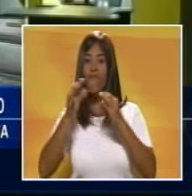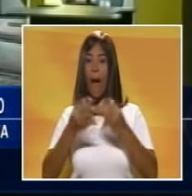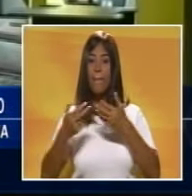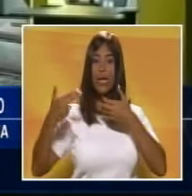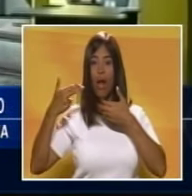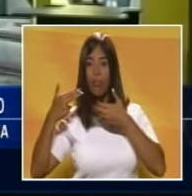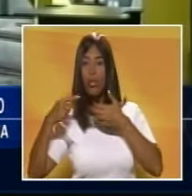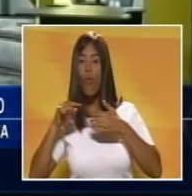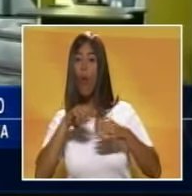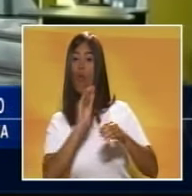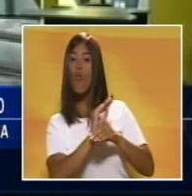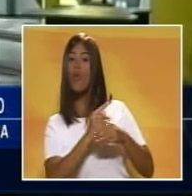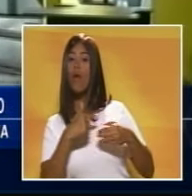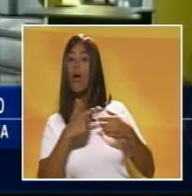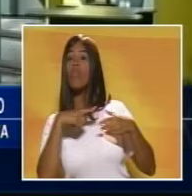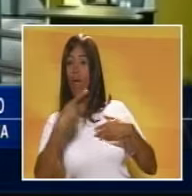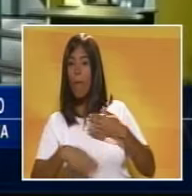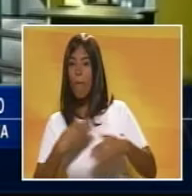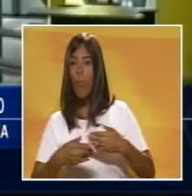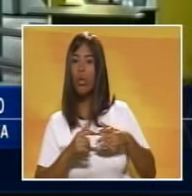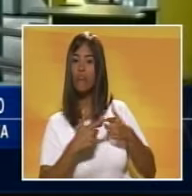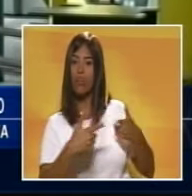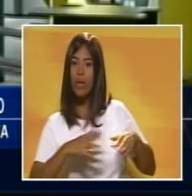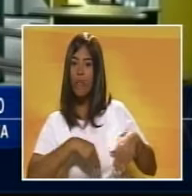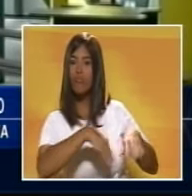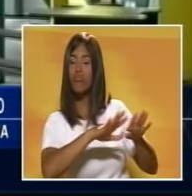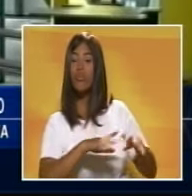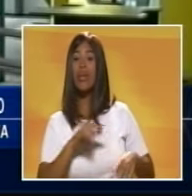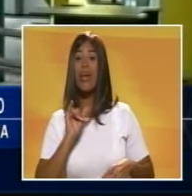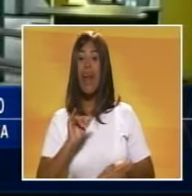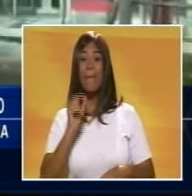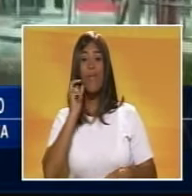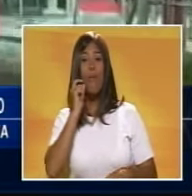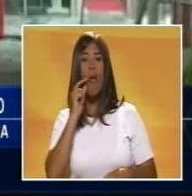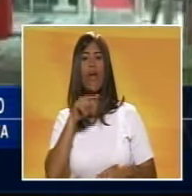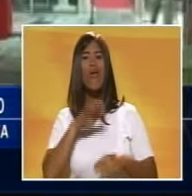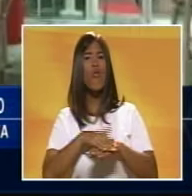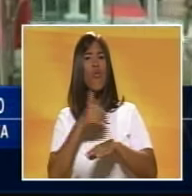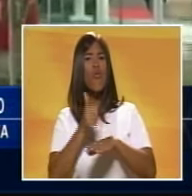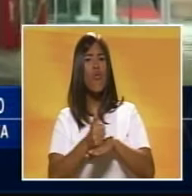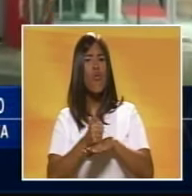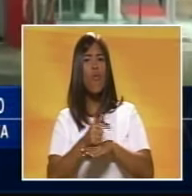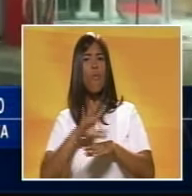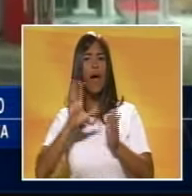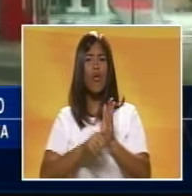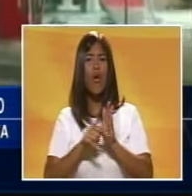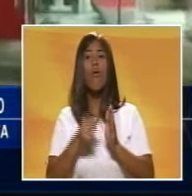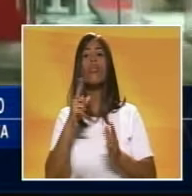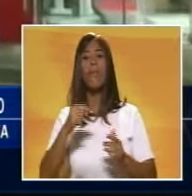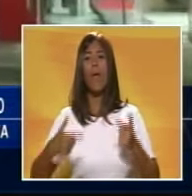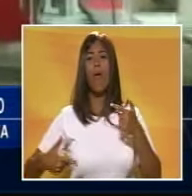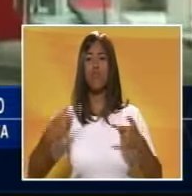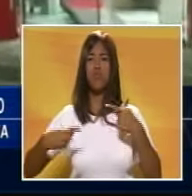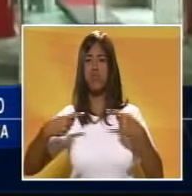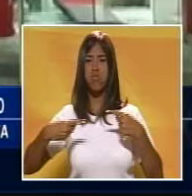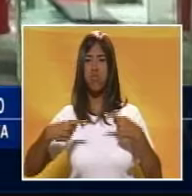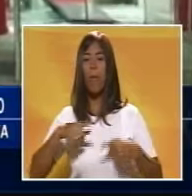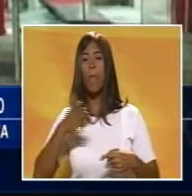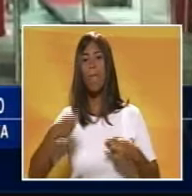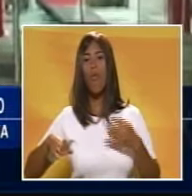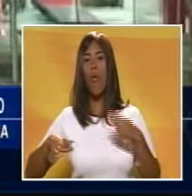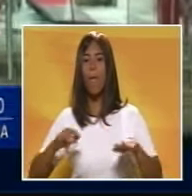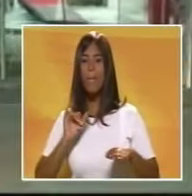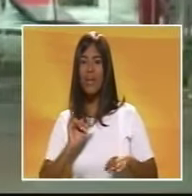fue posteriormente liberada. Todas las víctimas mortales eran sospechosas de robo y fallecieron durante el intercambio de disparos con